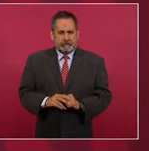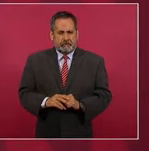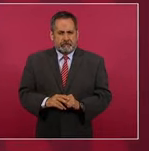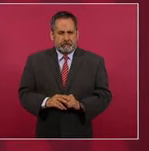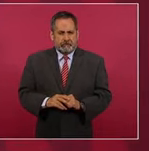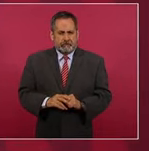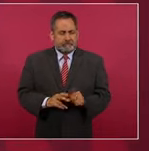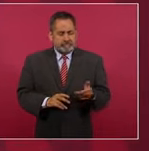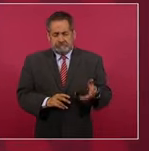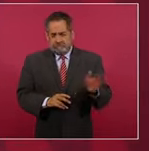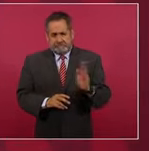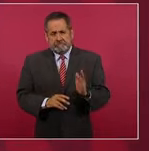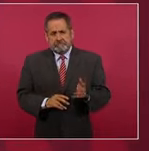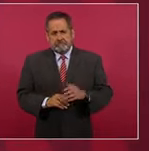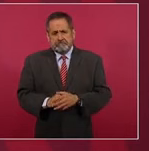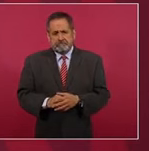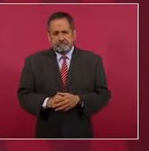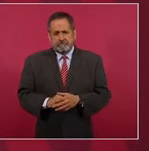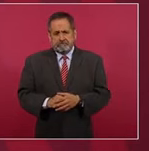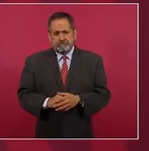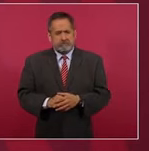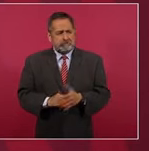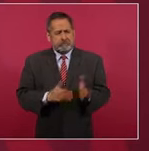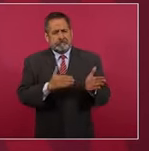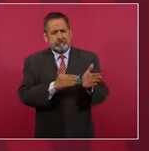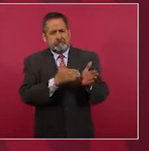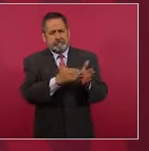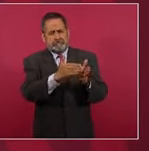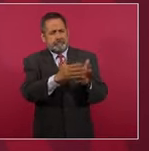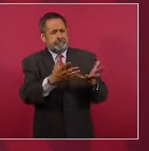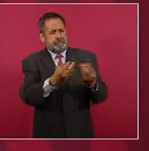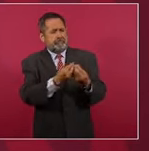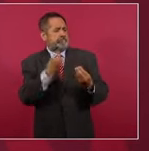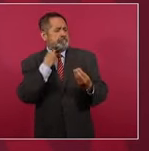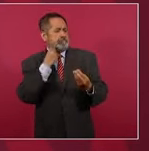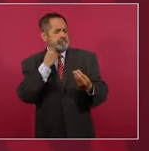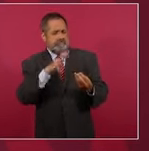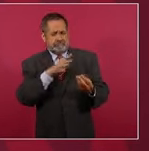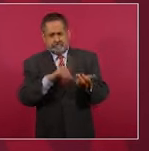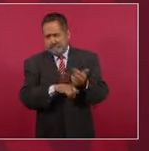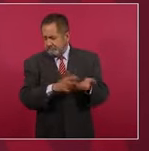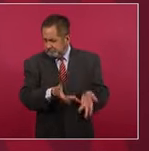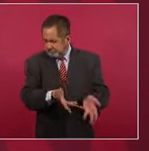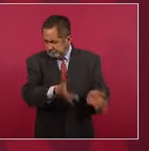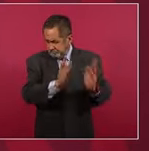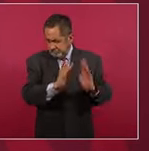cuentan con el apoyo de miles de abogados.